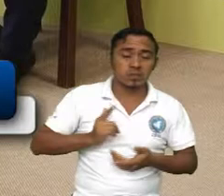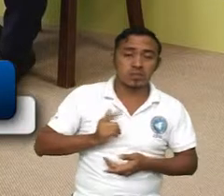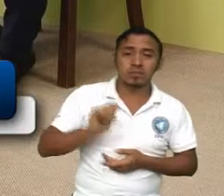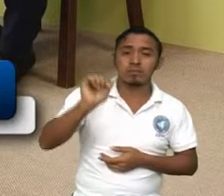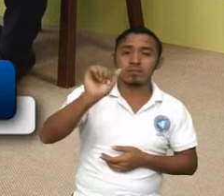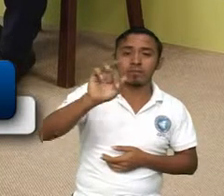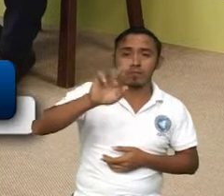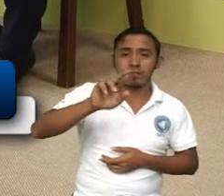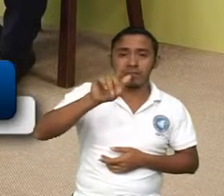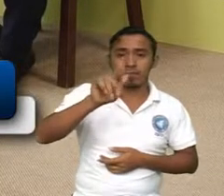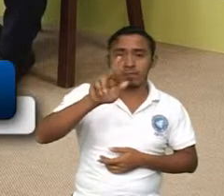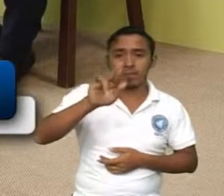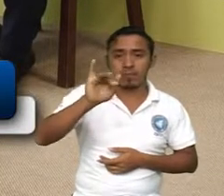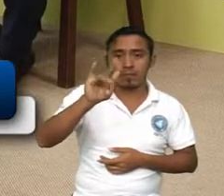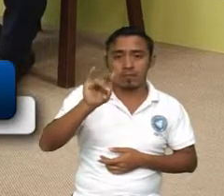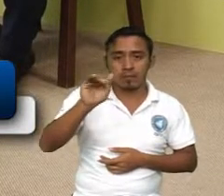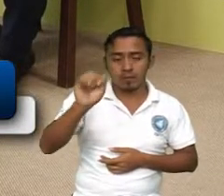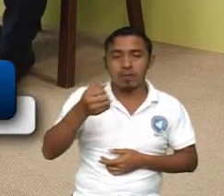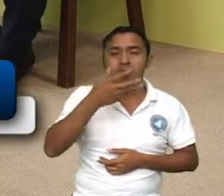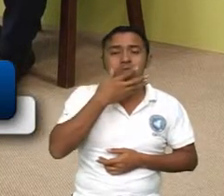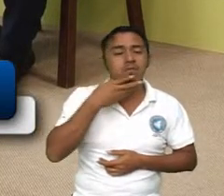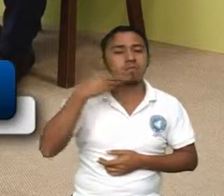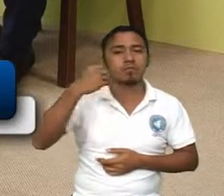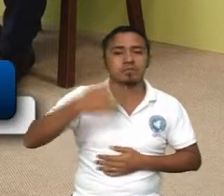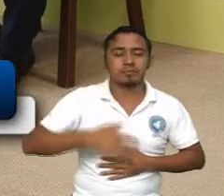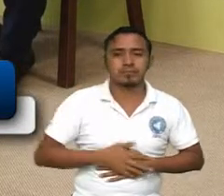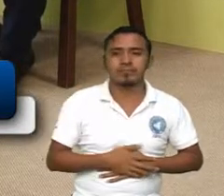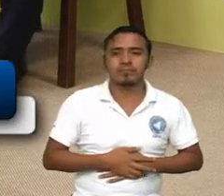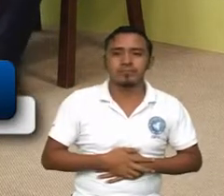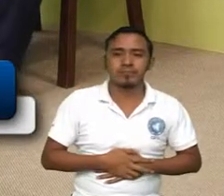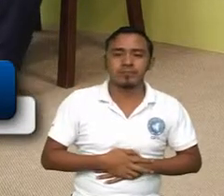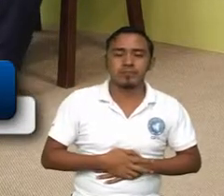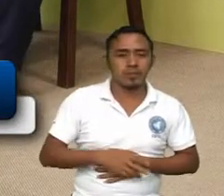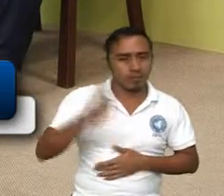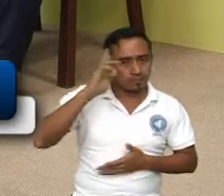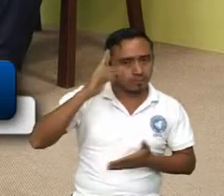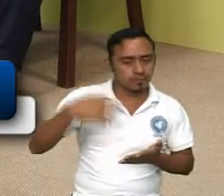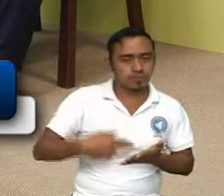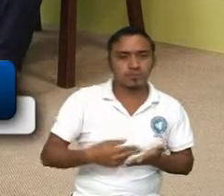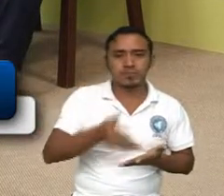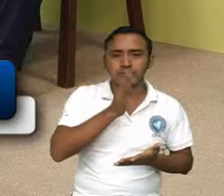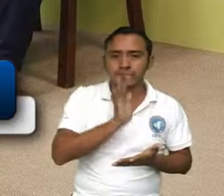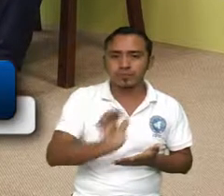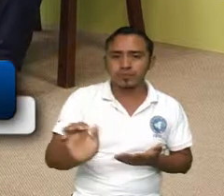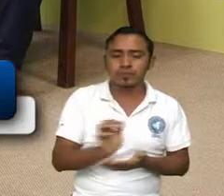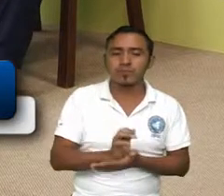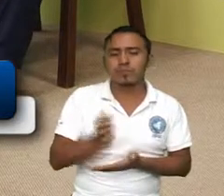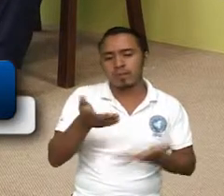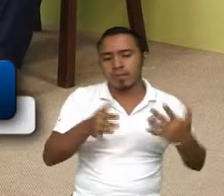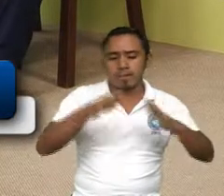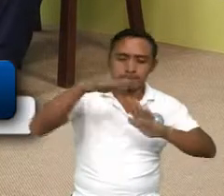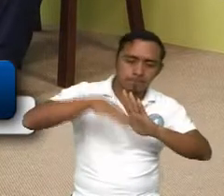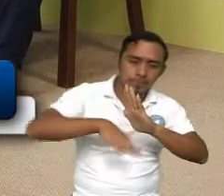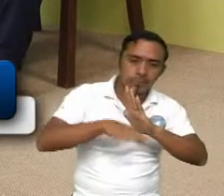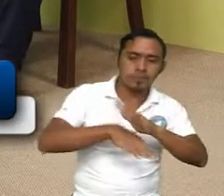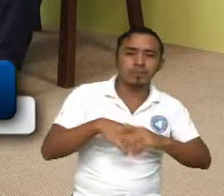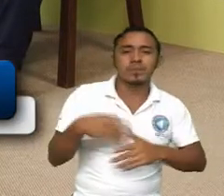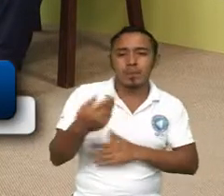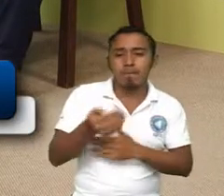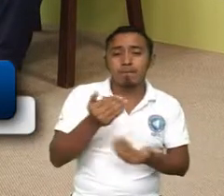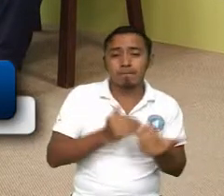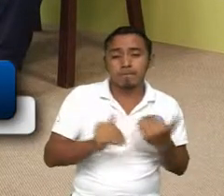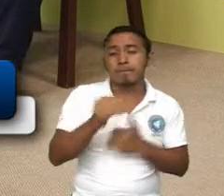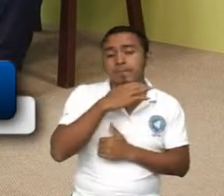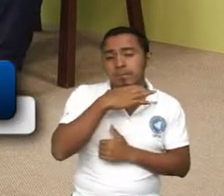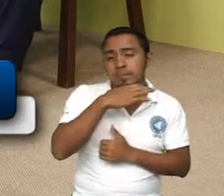artritis juvenil sí bueno a veces los niños acordate que con los niños un poquito más pequeños es un poco más difícil